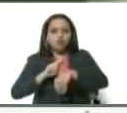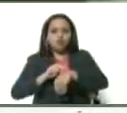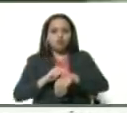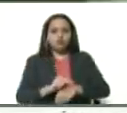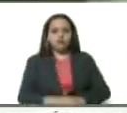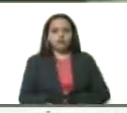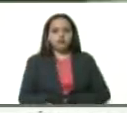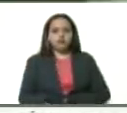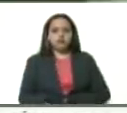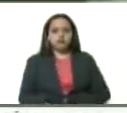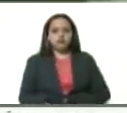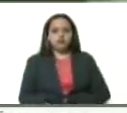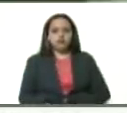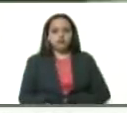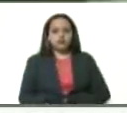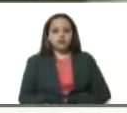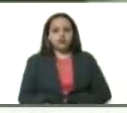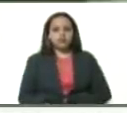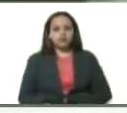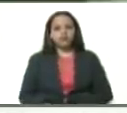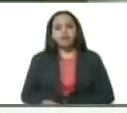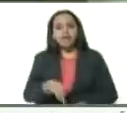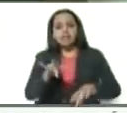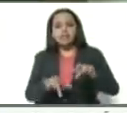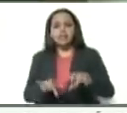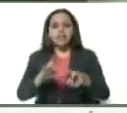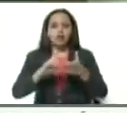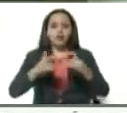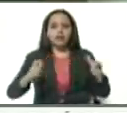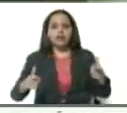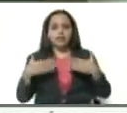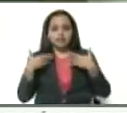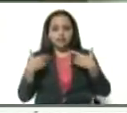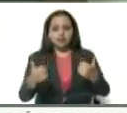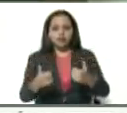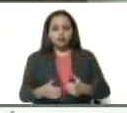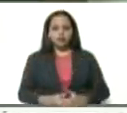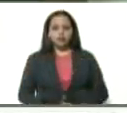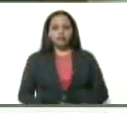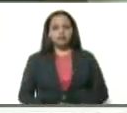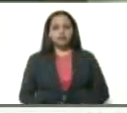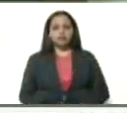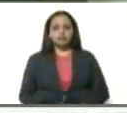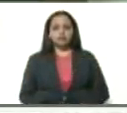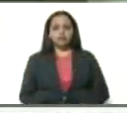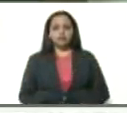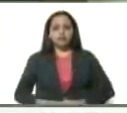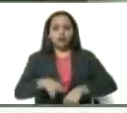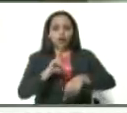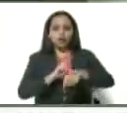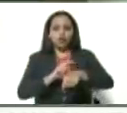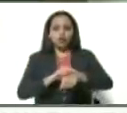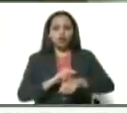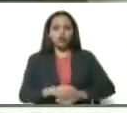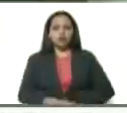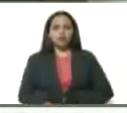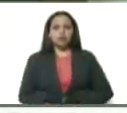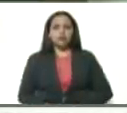Oteicochea, de apellido es Vasco, secretario general de salud, el